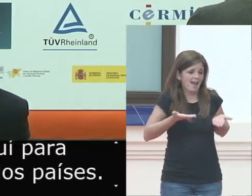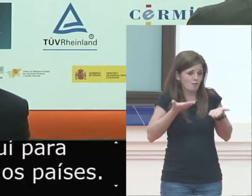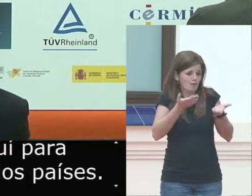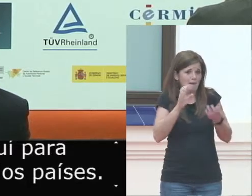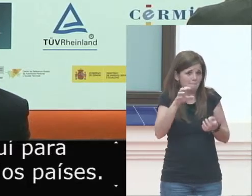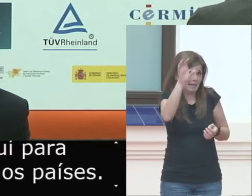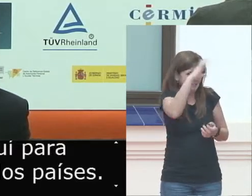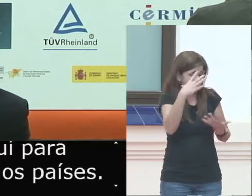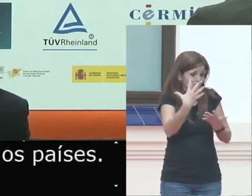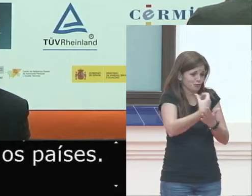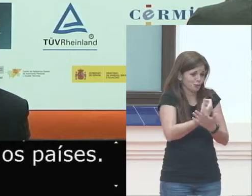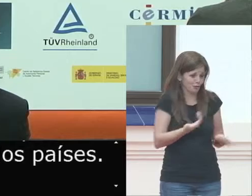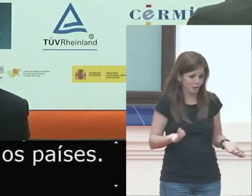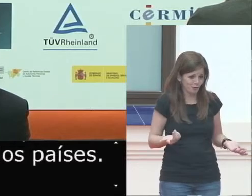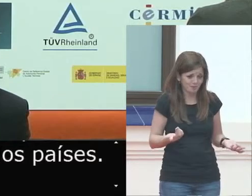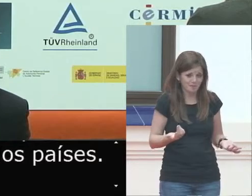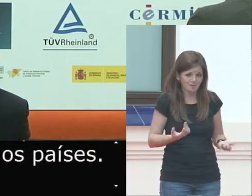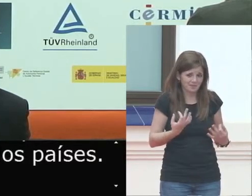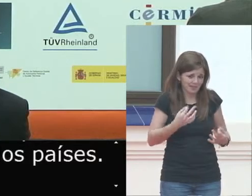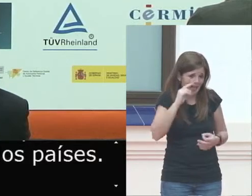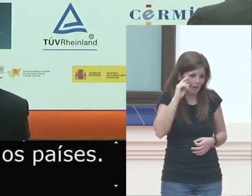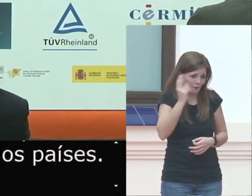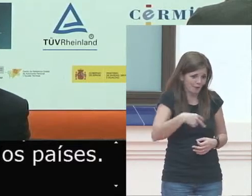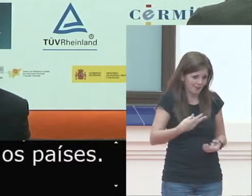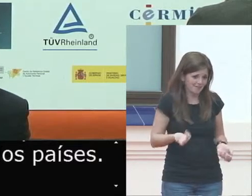Hay de todo, hay que reconocerlo.